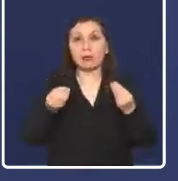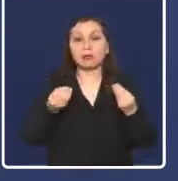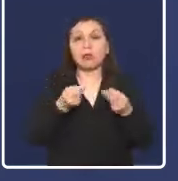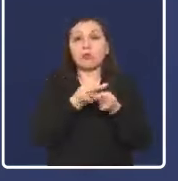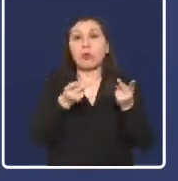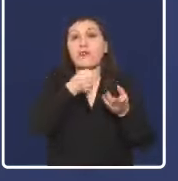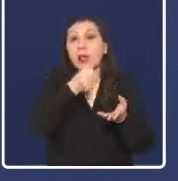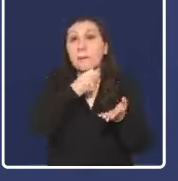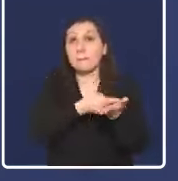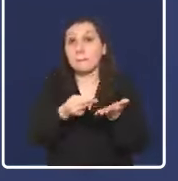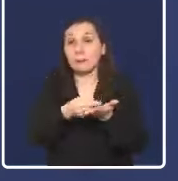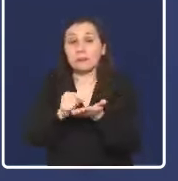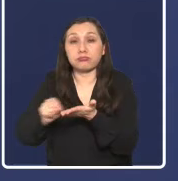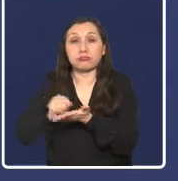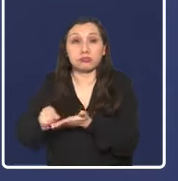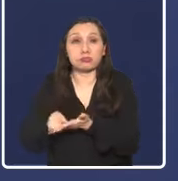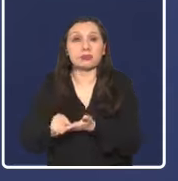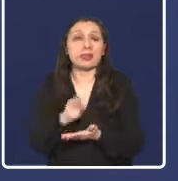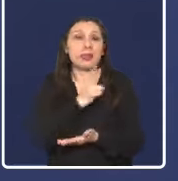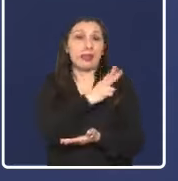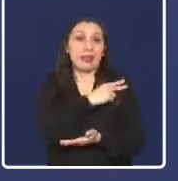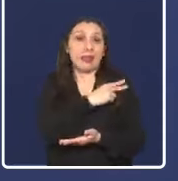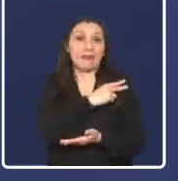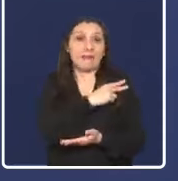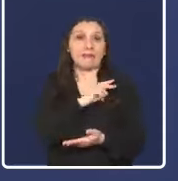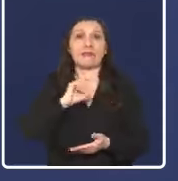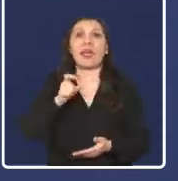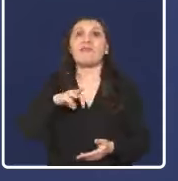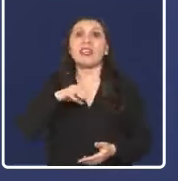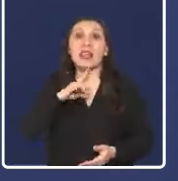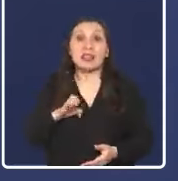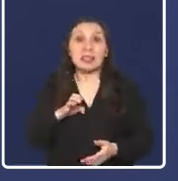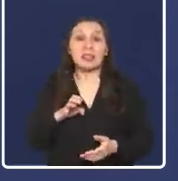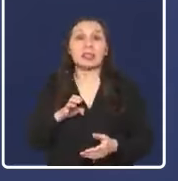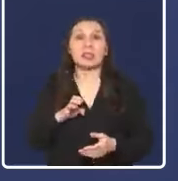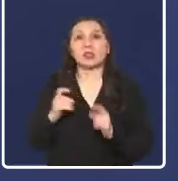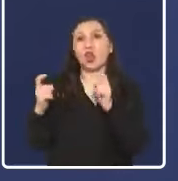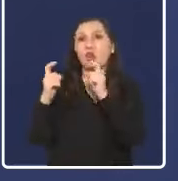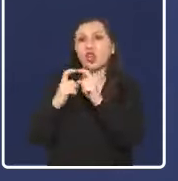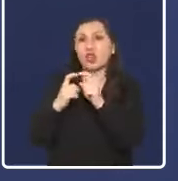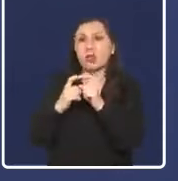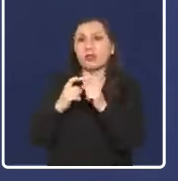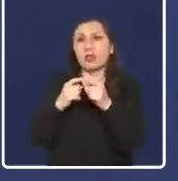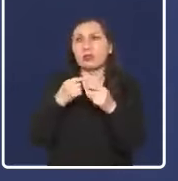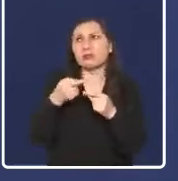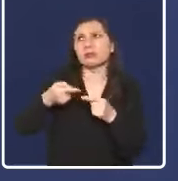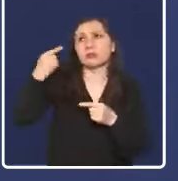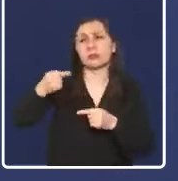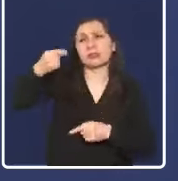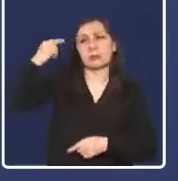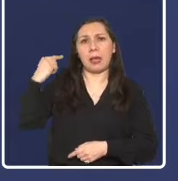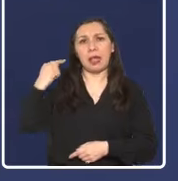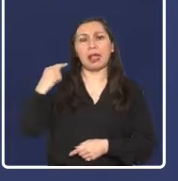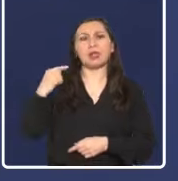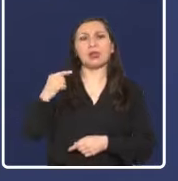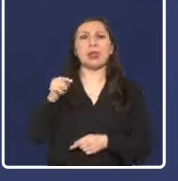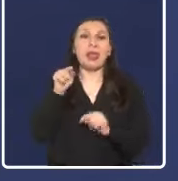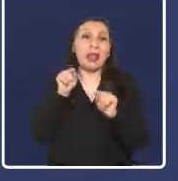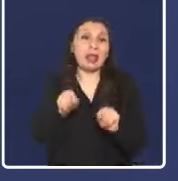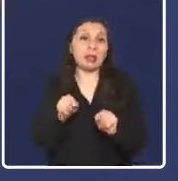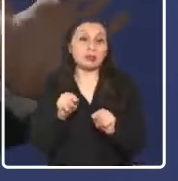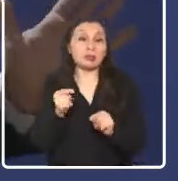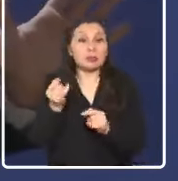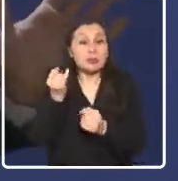prensa, el jefe de gabinete tomó contacto con ella en las semanas anteriores, pero eso es